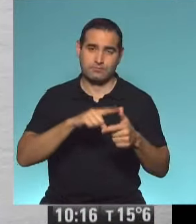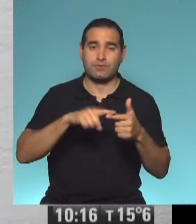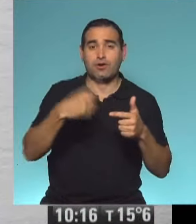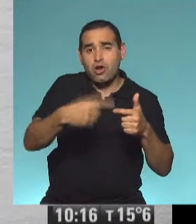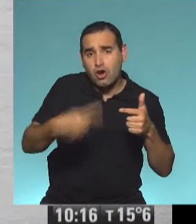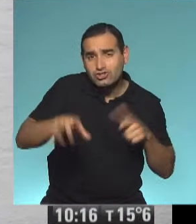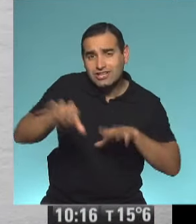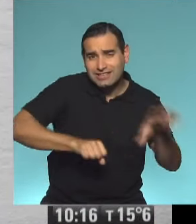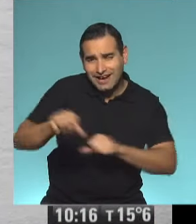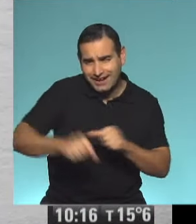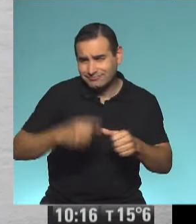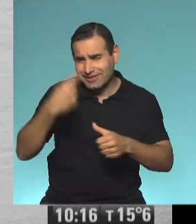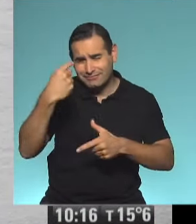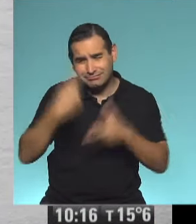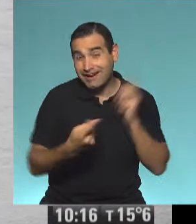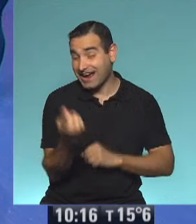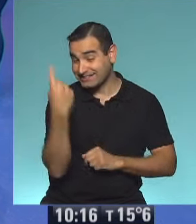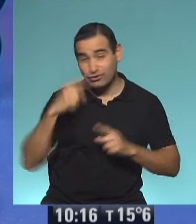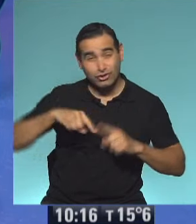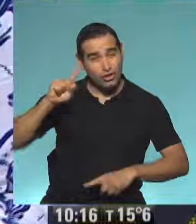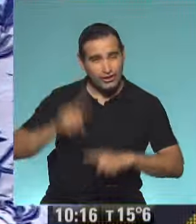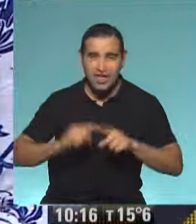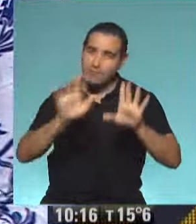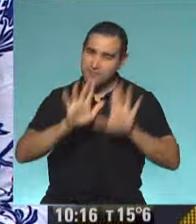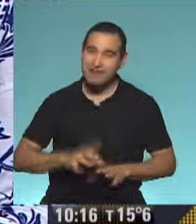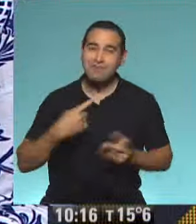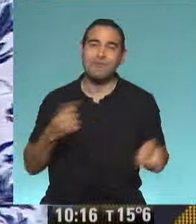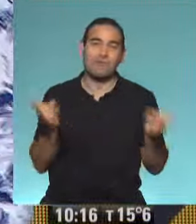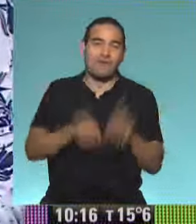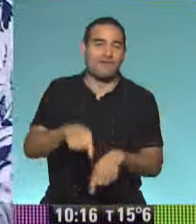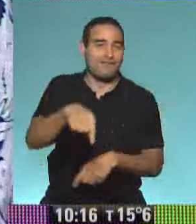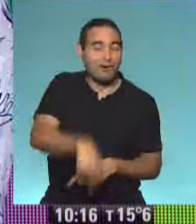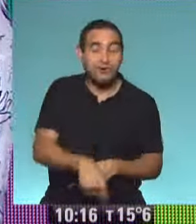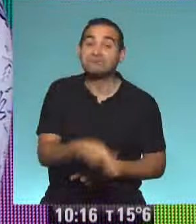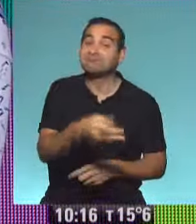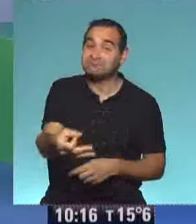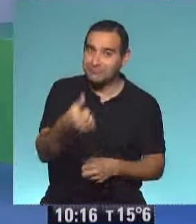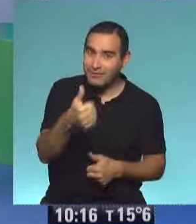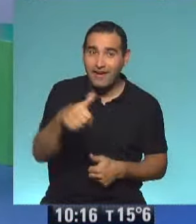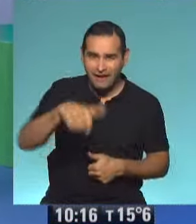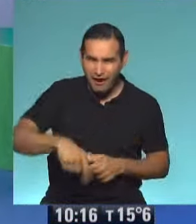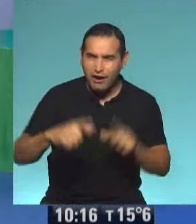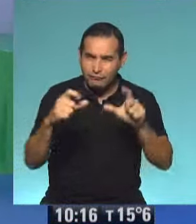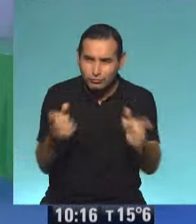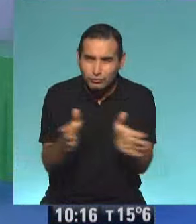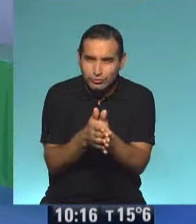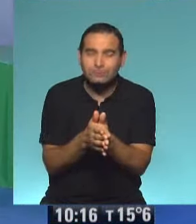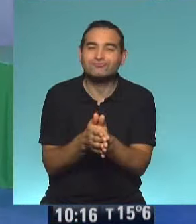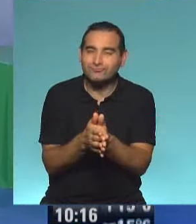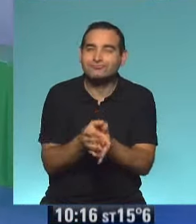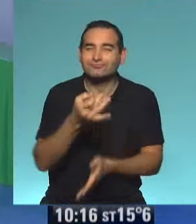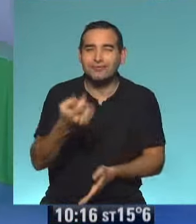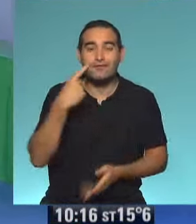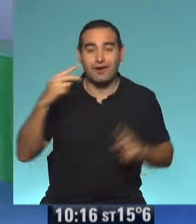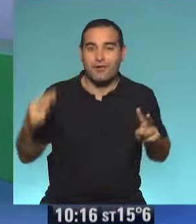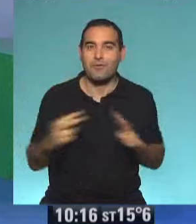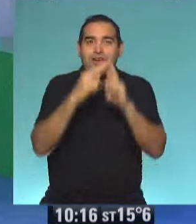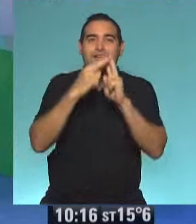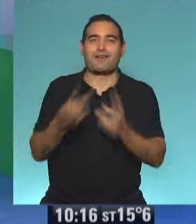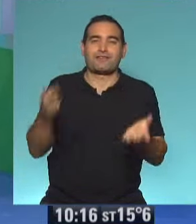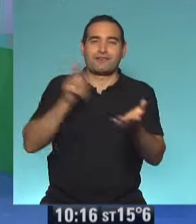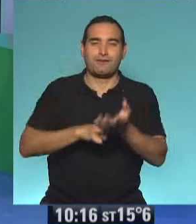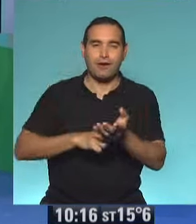para hoy. Todo el día de ayer fue prepararme para volver. Qué bueno, qué bueno. Bueno, y hacemos una foto. Ay, hacemos sí, una bueno, foto sí, del reencuentro, una foto con todos